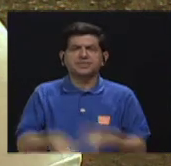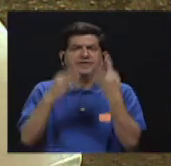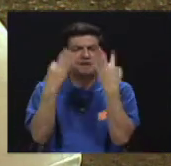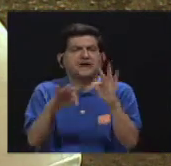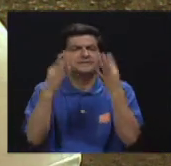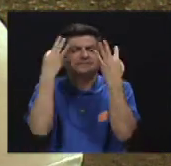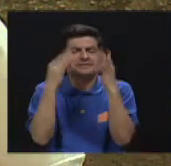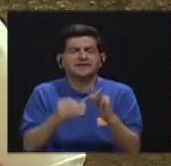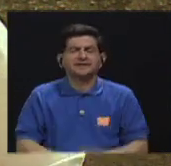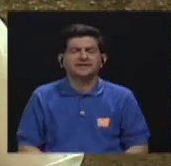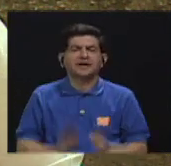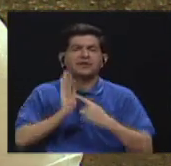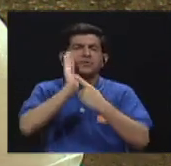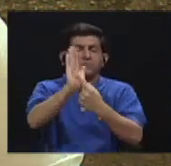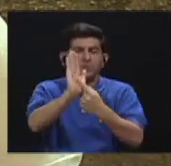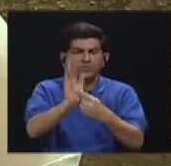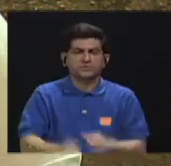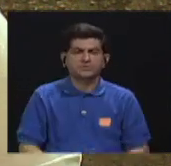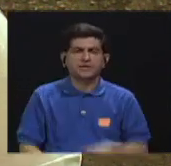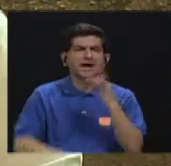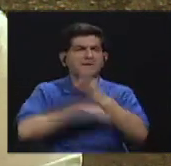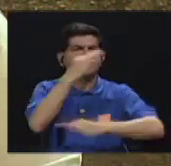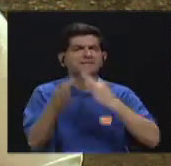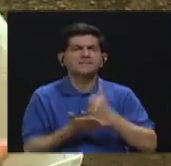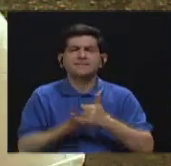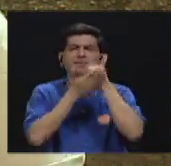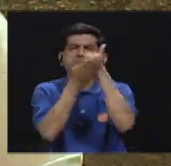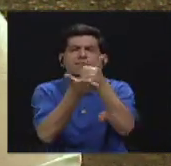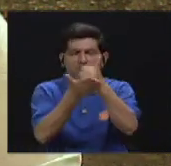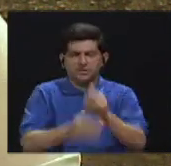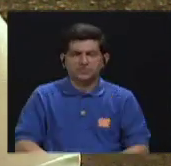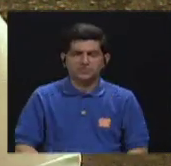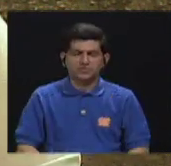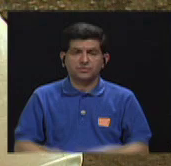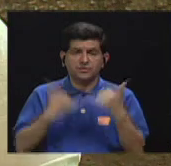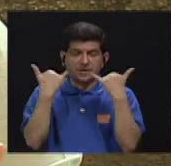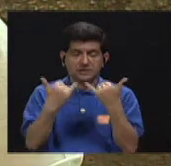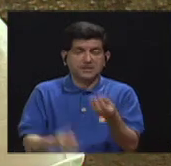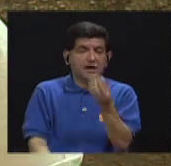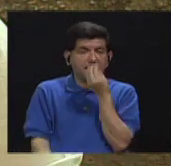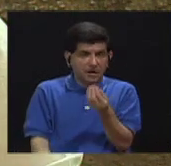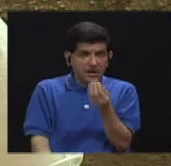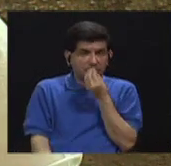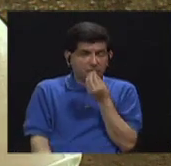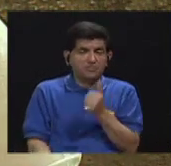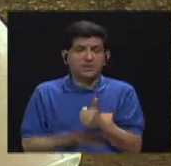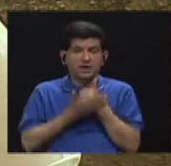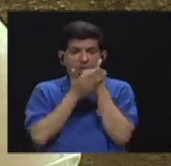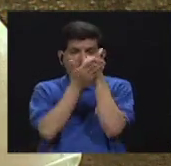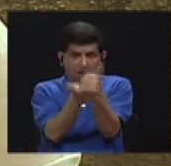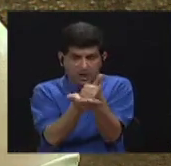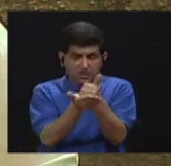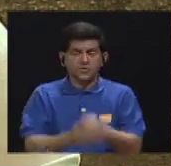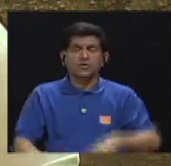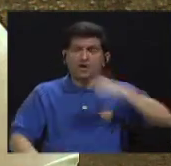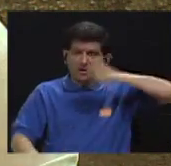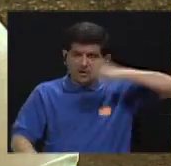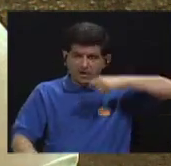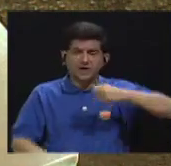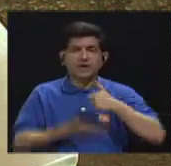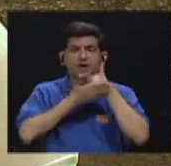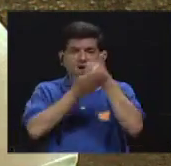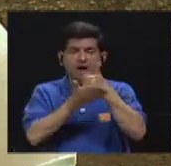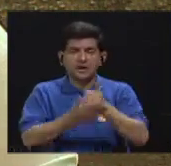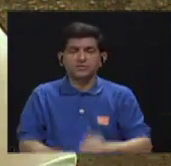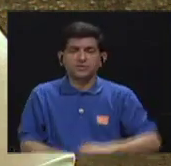que se intenta es dar a conocerla como una especie de ayuda para que cuando comemos ayudemos, cuando lavamos los dientes,